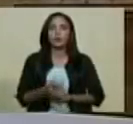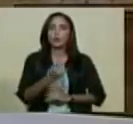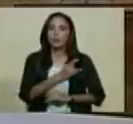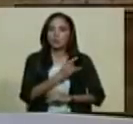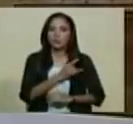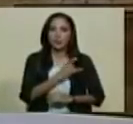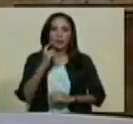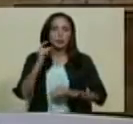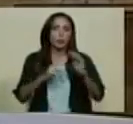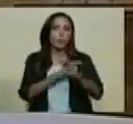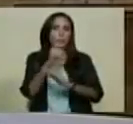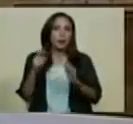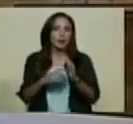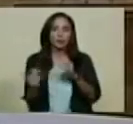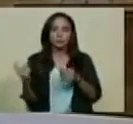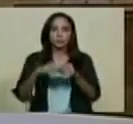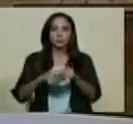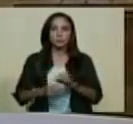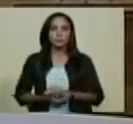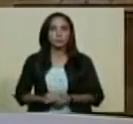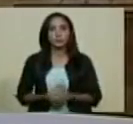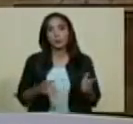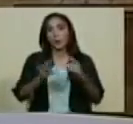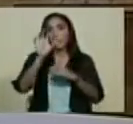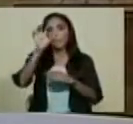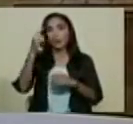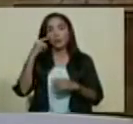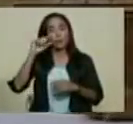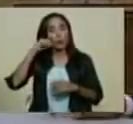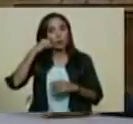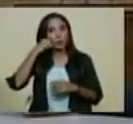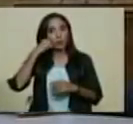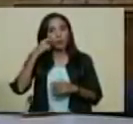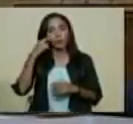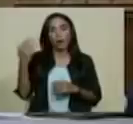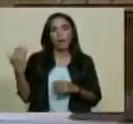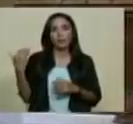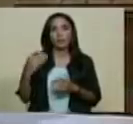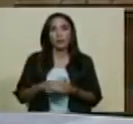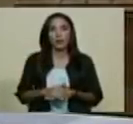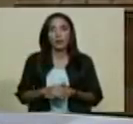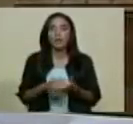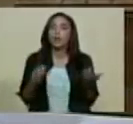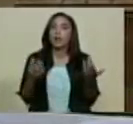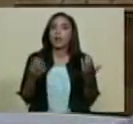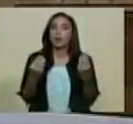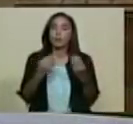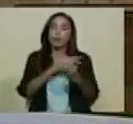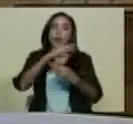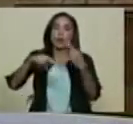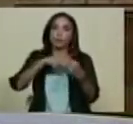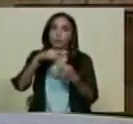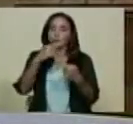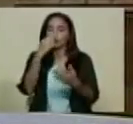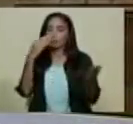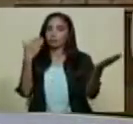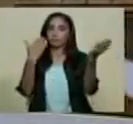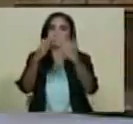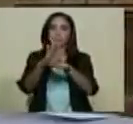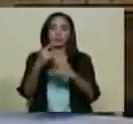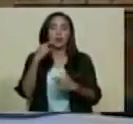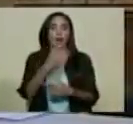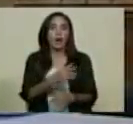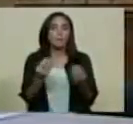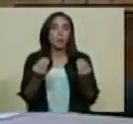universidades que en el país. Tengo que recordar también la Revolución Bolivariana ha